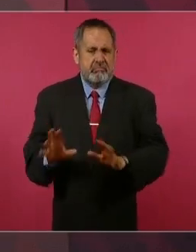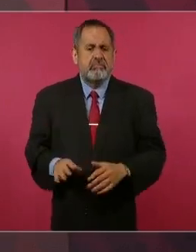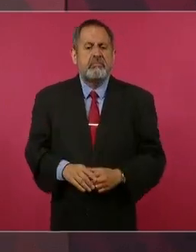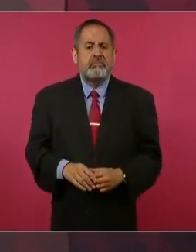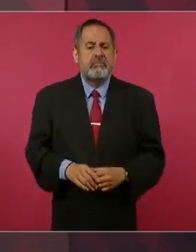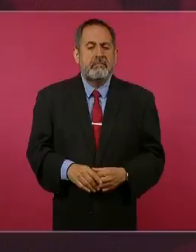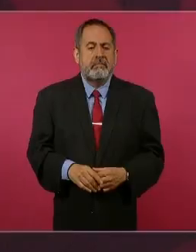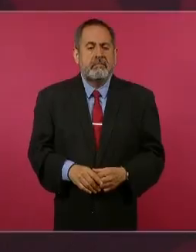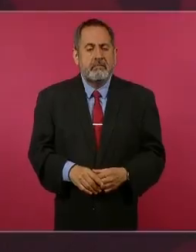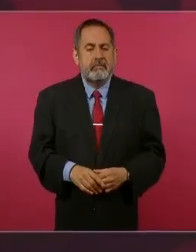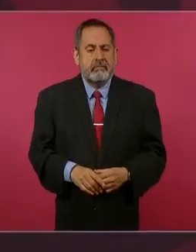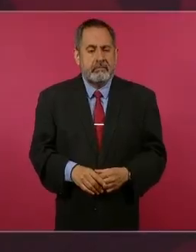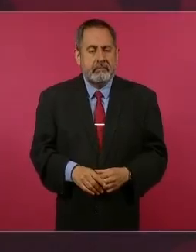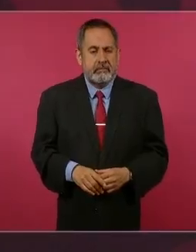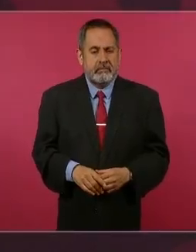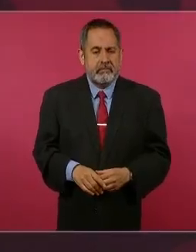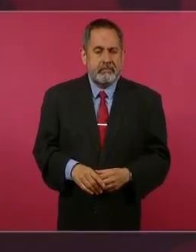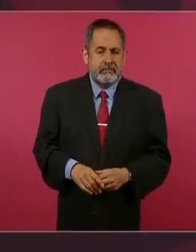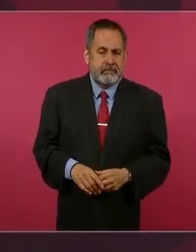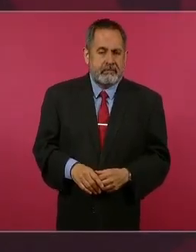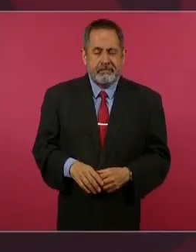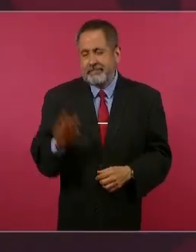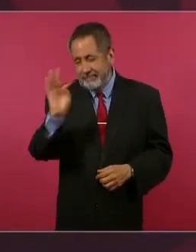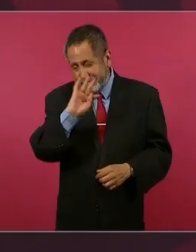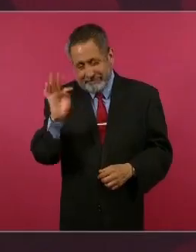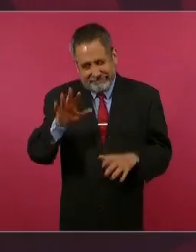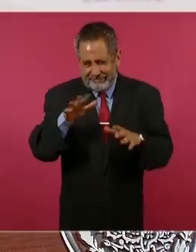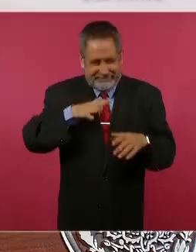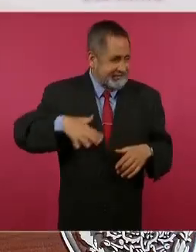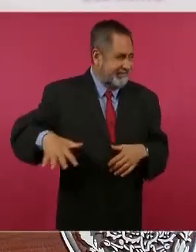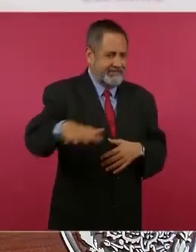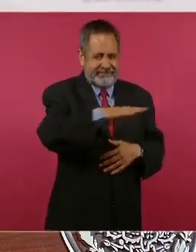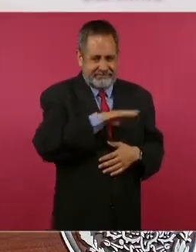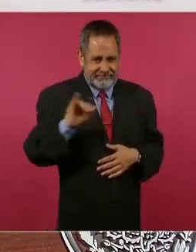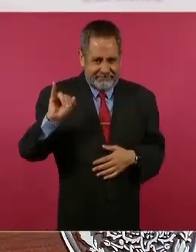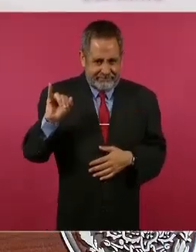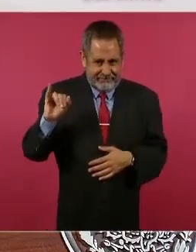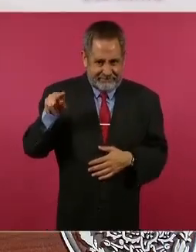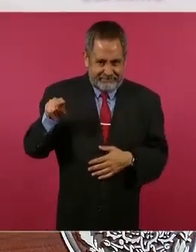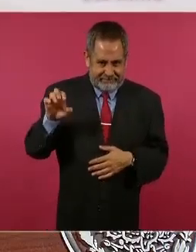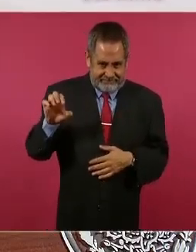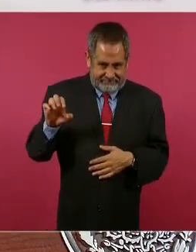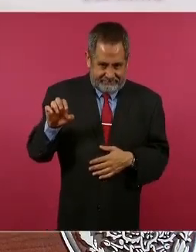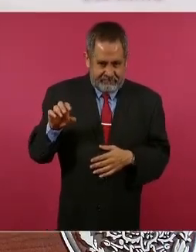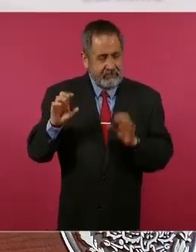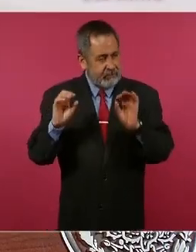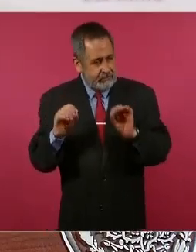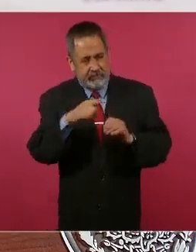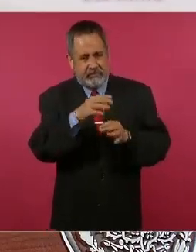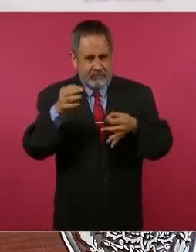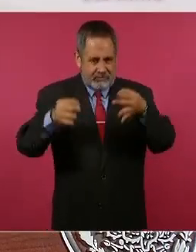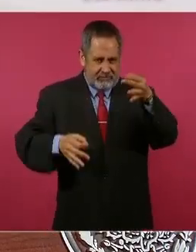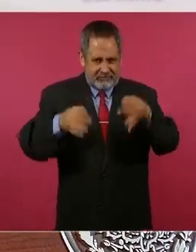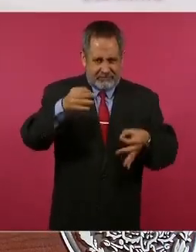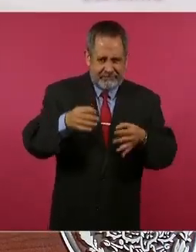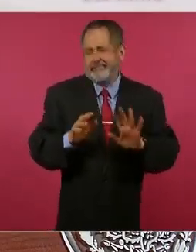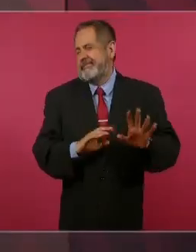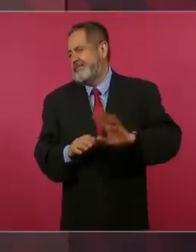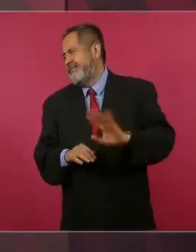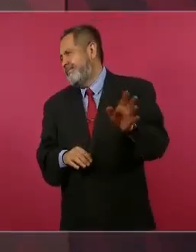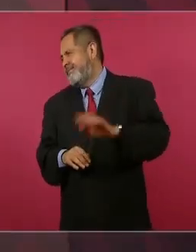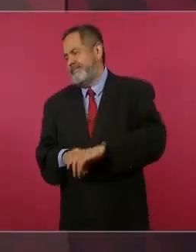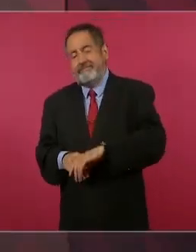si fuese por el INE si fuese por el tribunal no no no